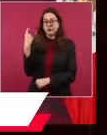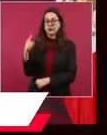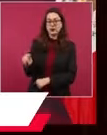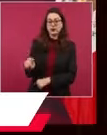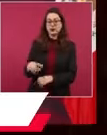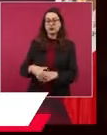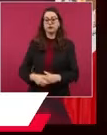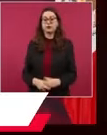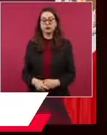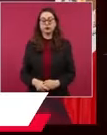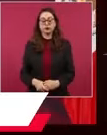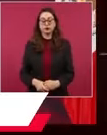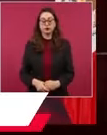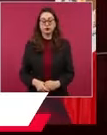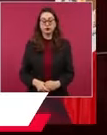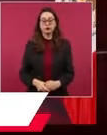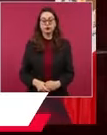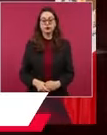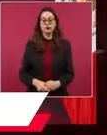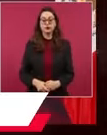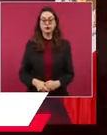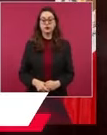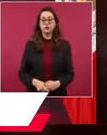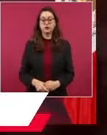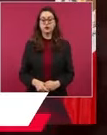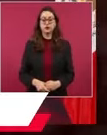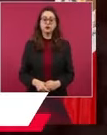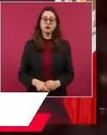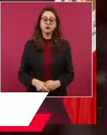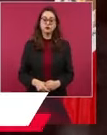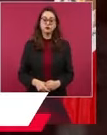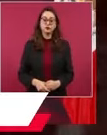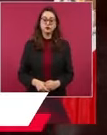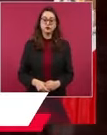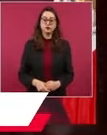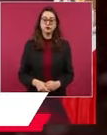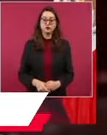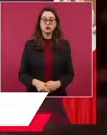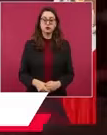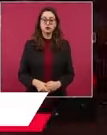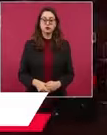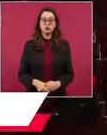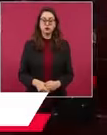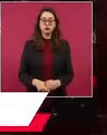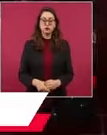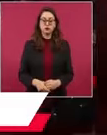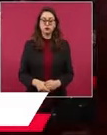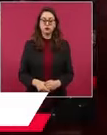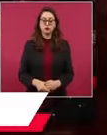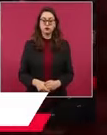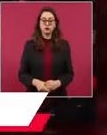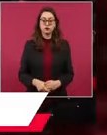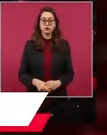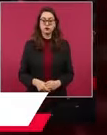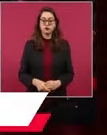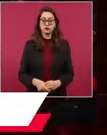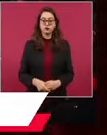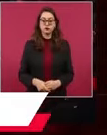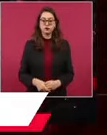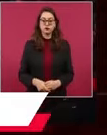México podría ser sede de ellas. Es decir, México no había revelado esta intención de tratar